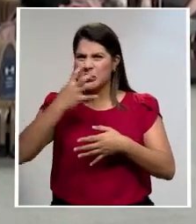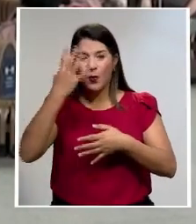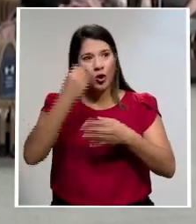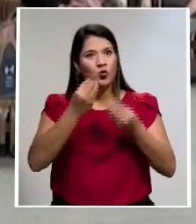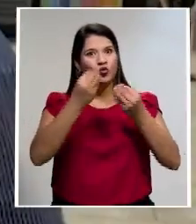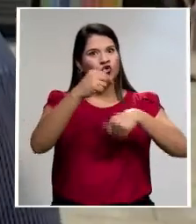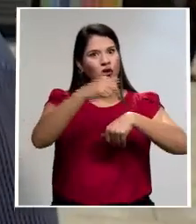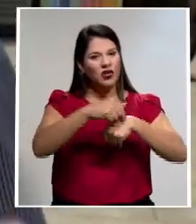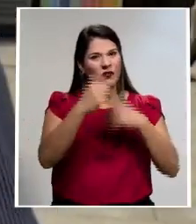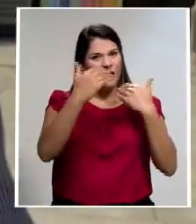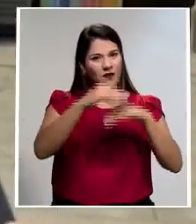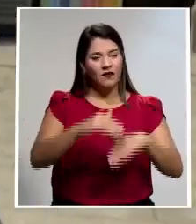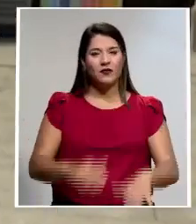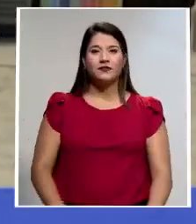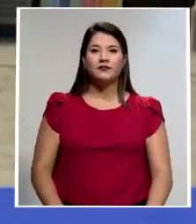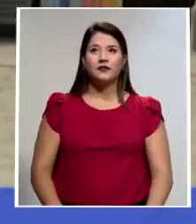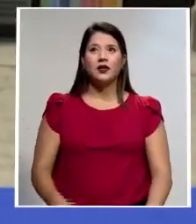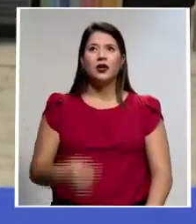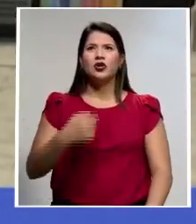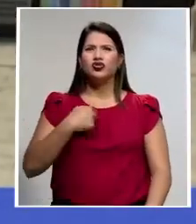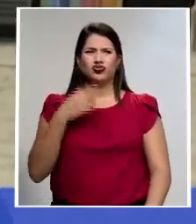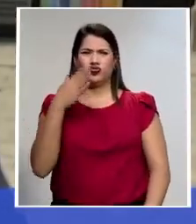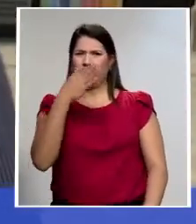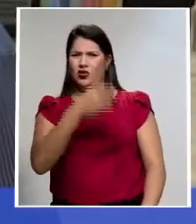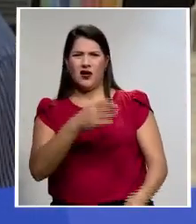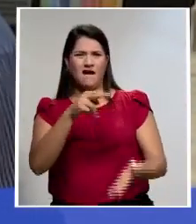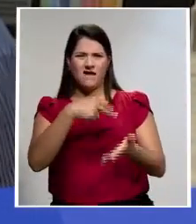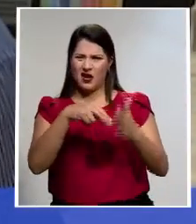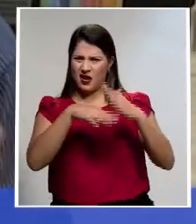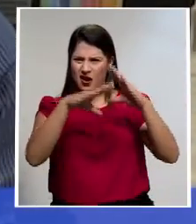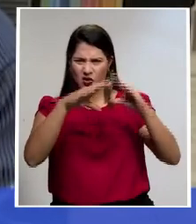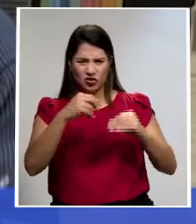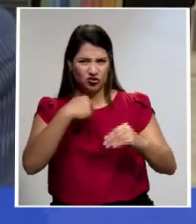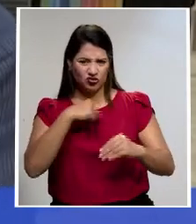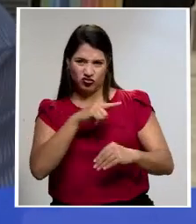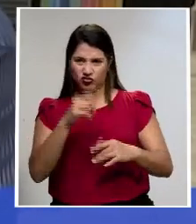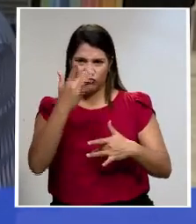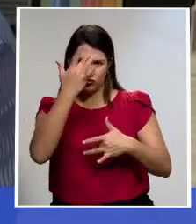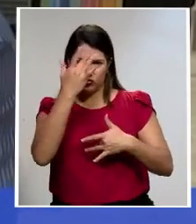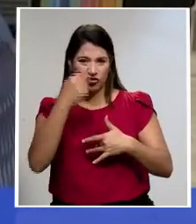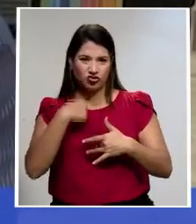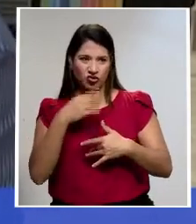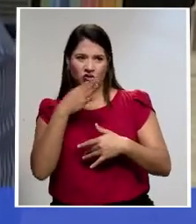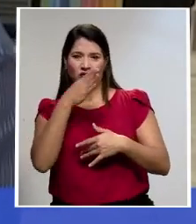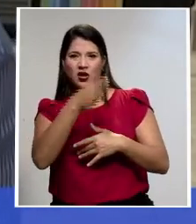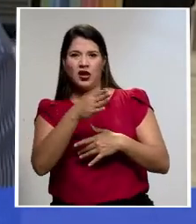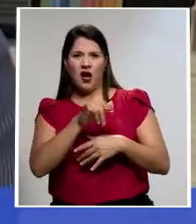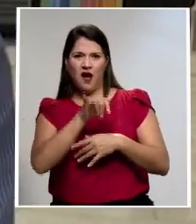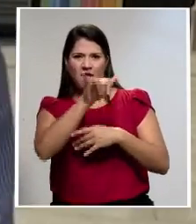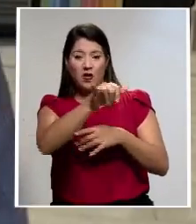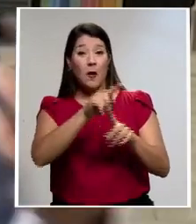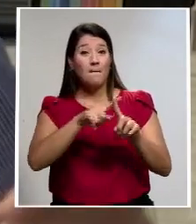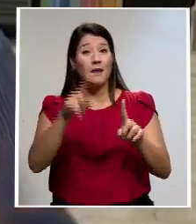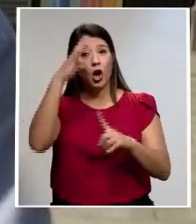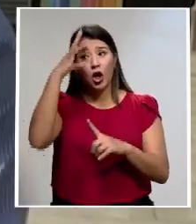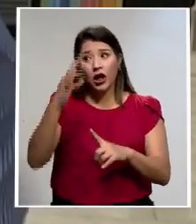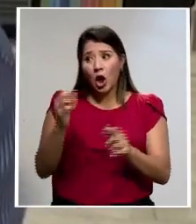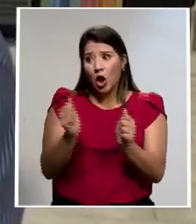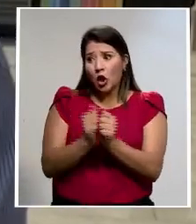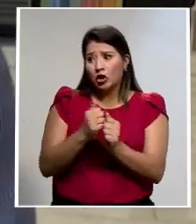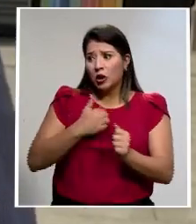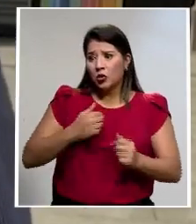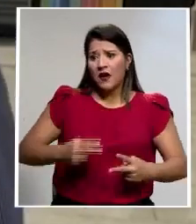invernal. No voy a ir a un club nocturno, no voy a contraer el virus, no voy a subir a un avión, pero creo que convivir la vida